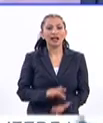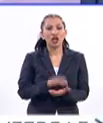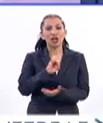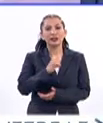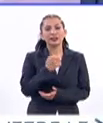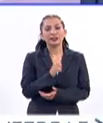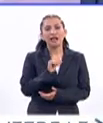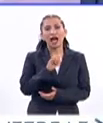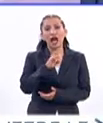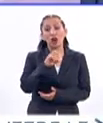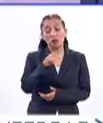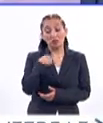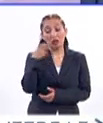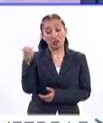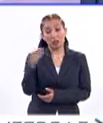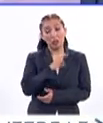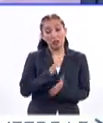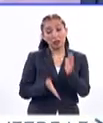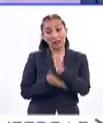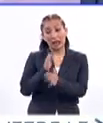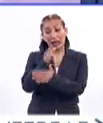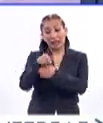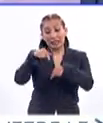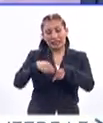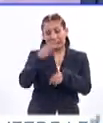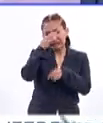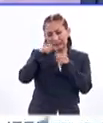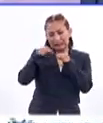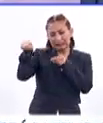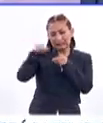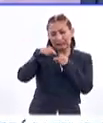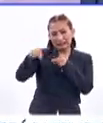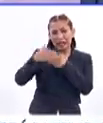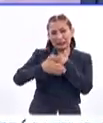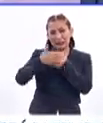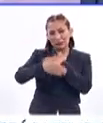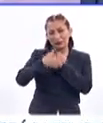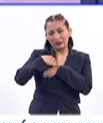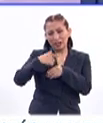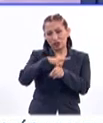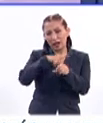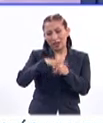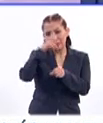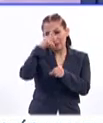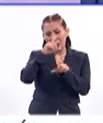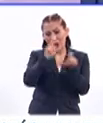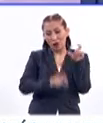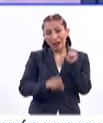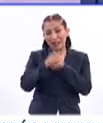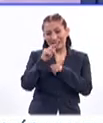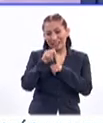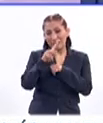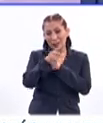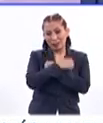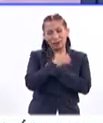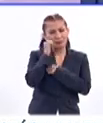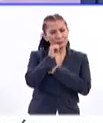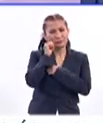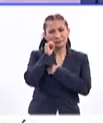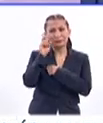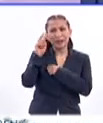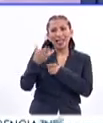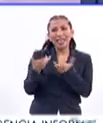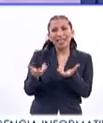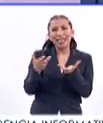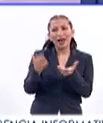Gracias, Sharon. Pues ahí está una alternativa, Ana Cris. Podemos ir. Aquí nos queda muy cerca el Archivo General de la Nación, de las instalaciones de televisión educativa. Yo siempre he